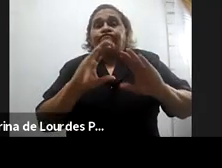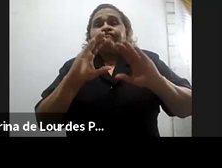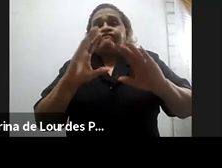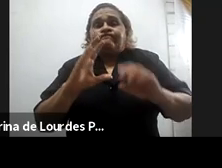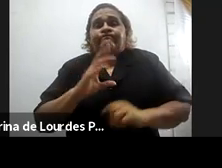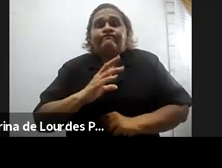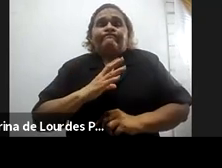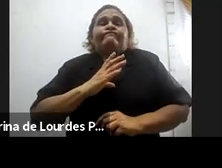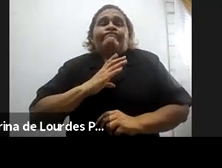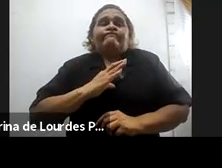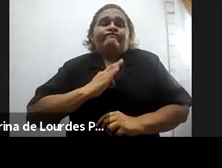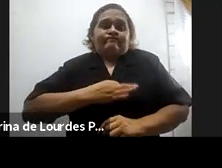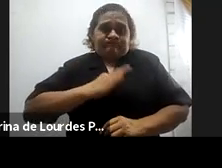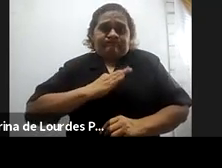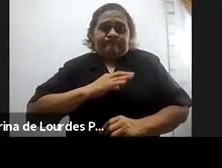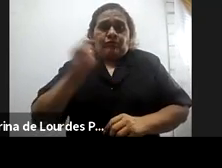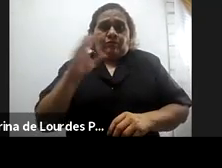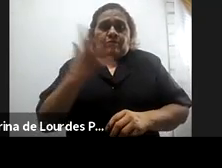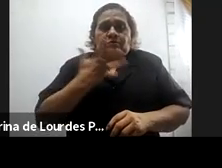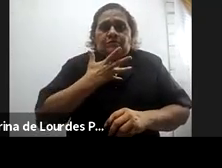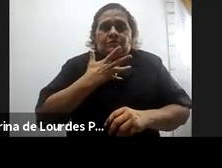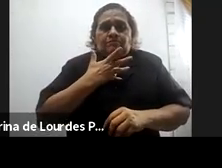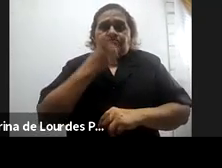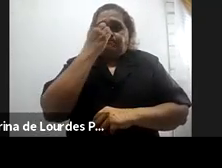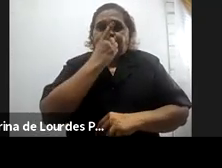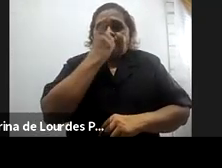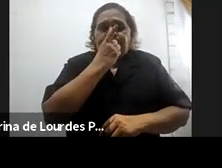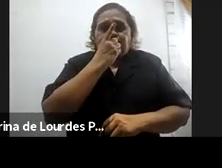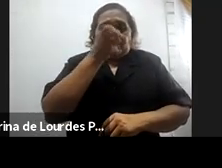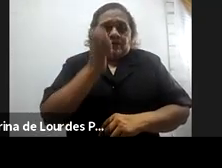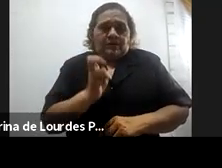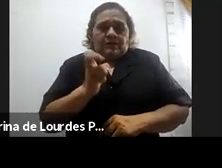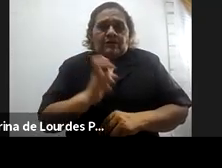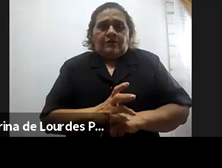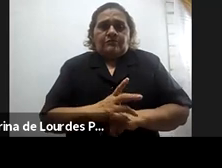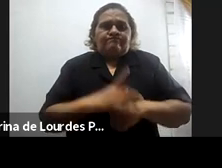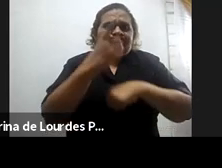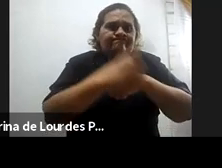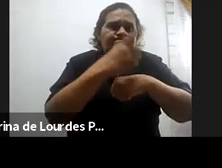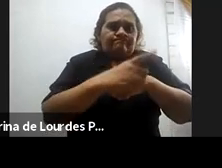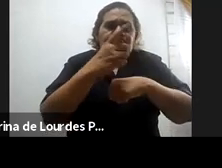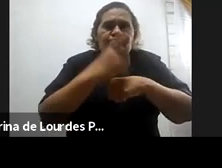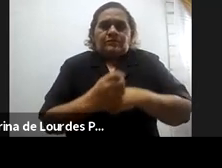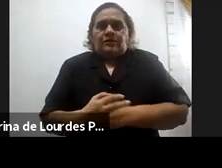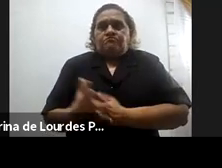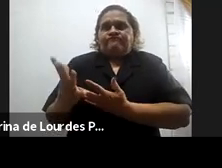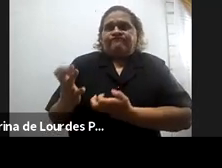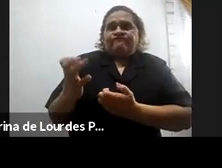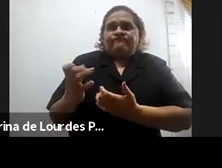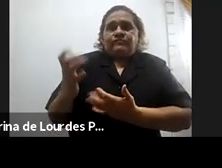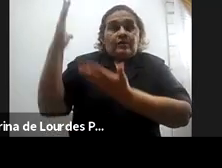Y cuando vivimos con diabetes, por supuesto, esto ocasiona daños en los nervios que llegan a los